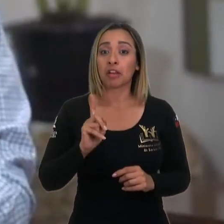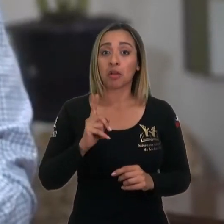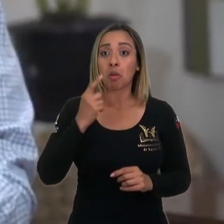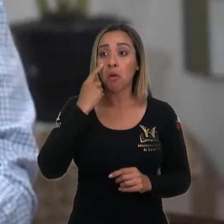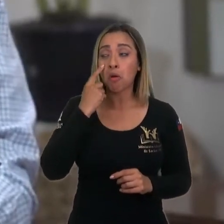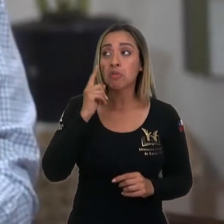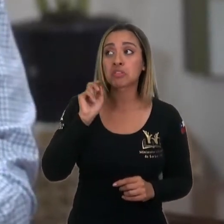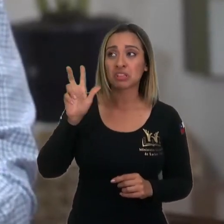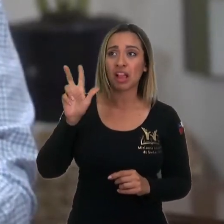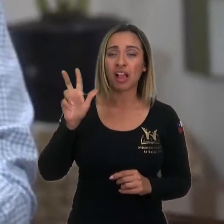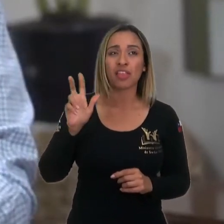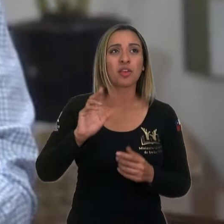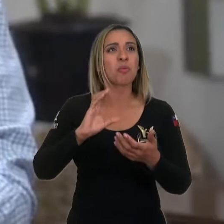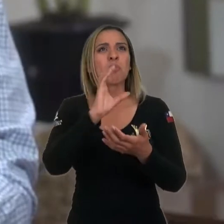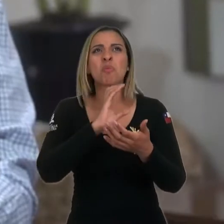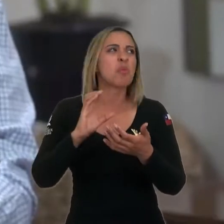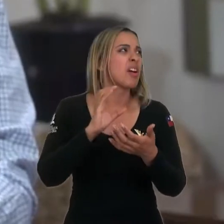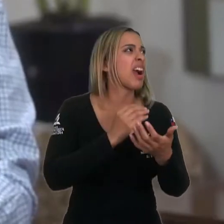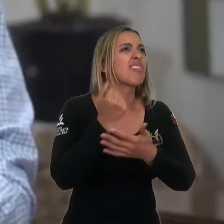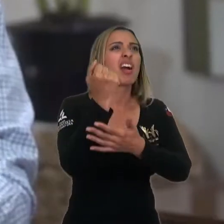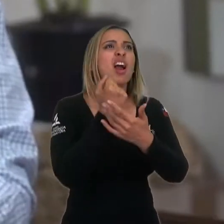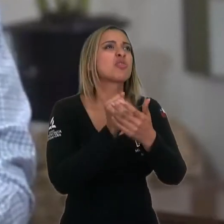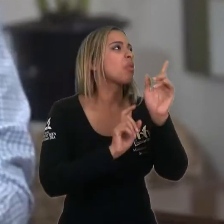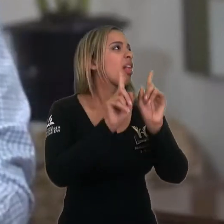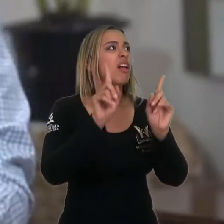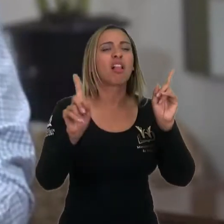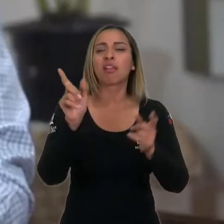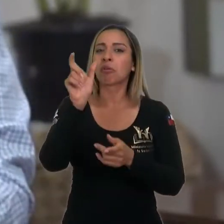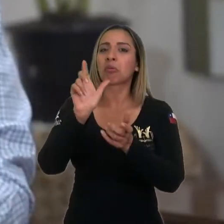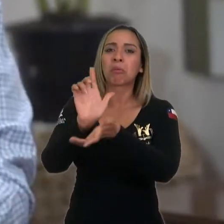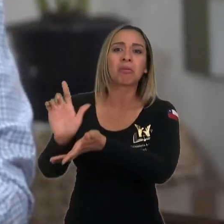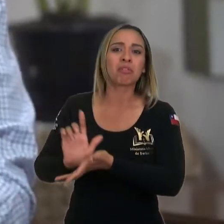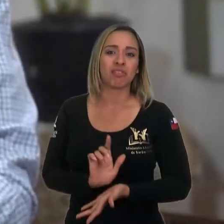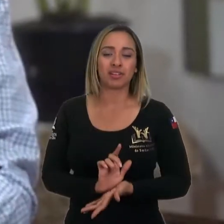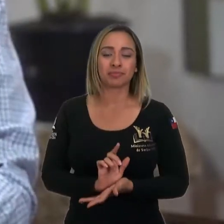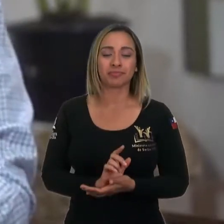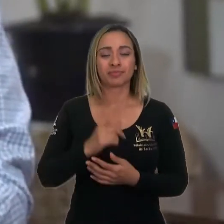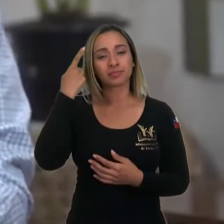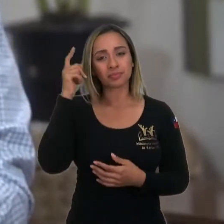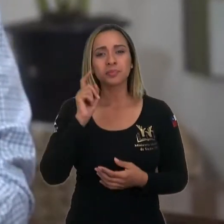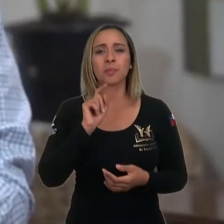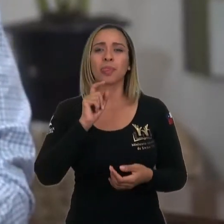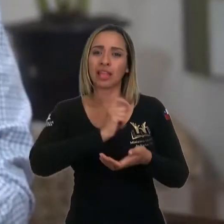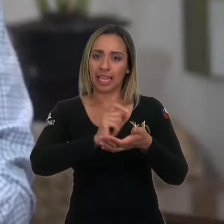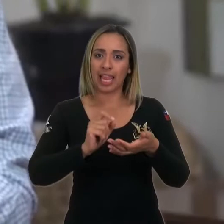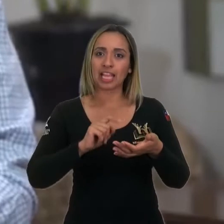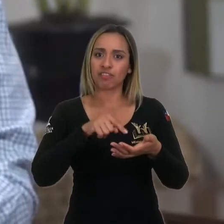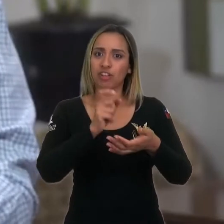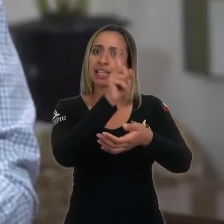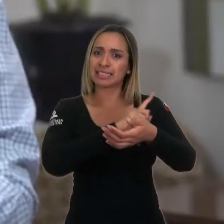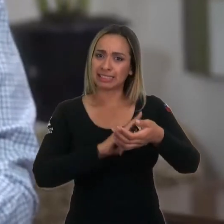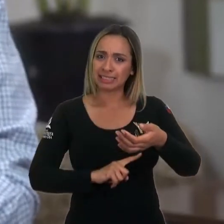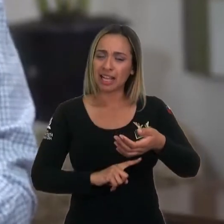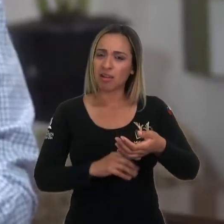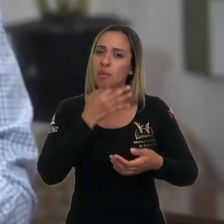los montes, esperando que el socorro, la ayuda, viniera de los montes. Pero el salmista se pregunta, yo,